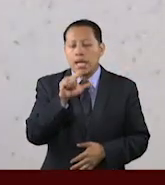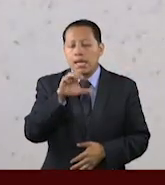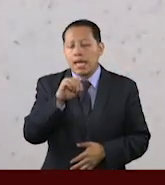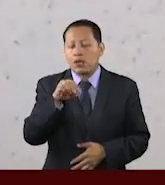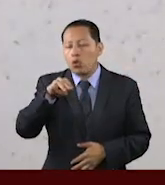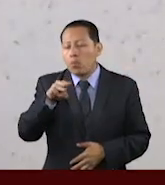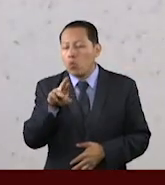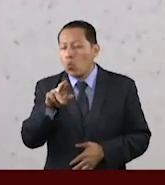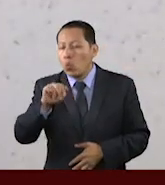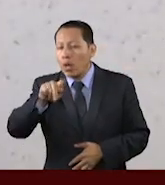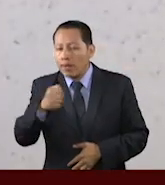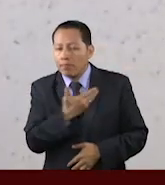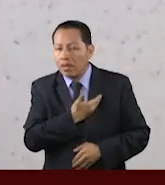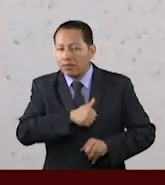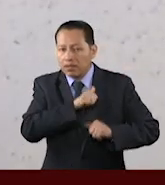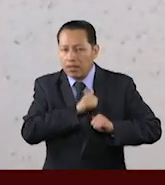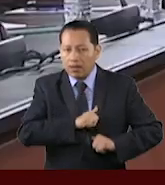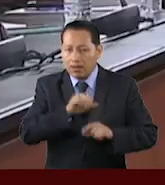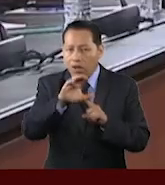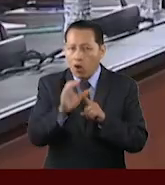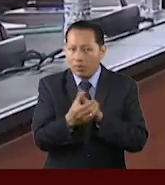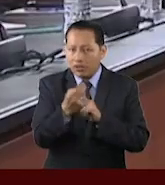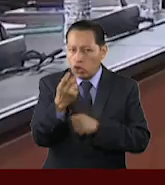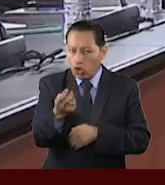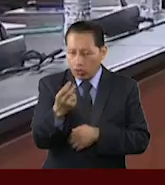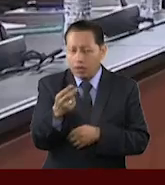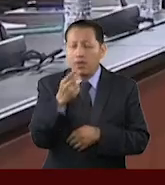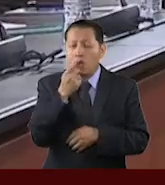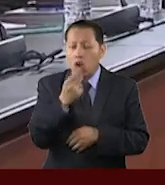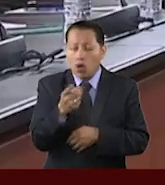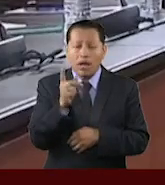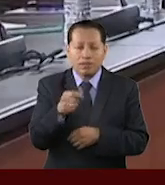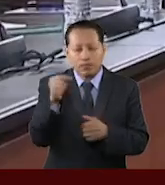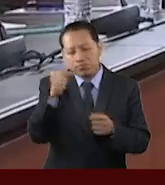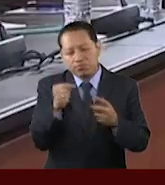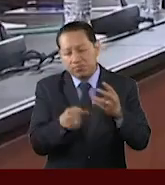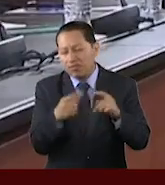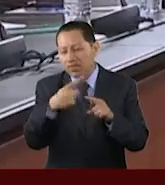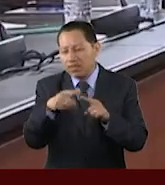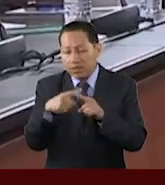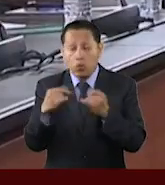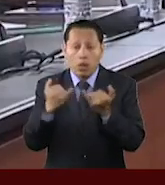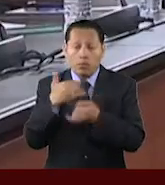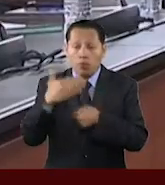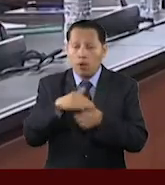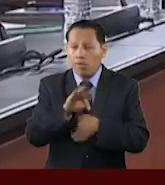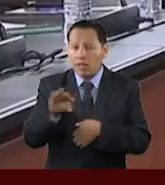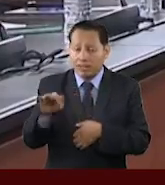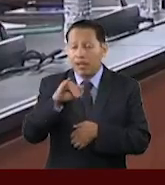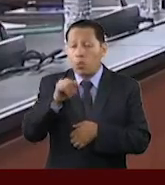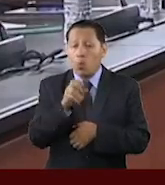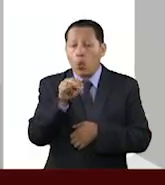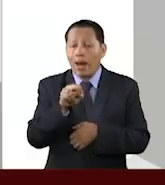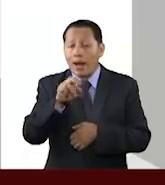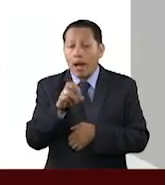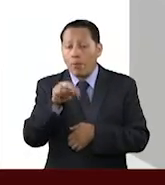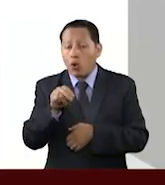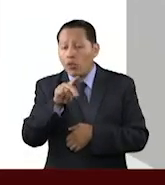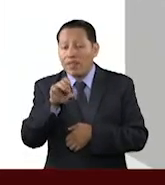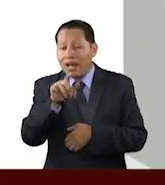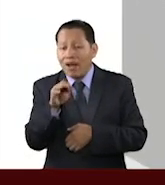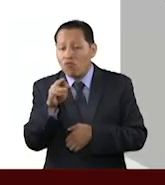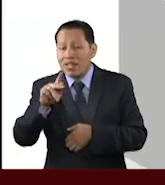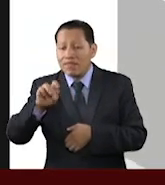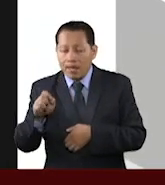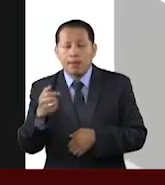presidente de este órgano legislativo habló de los retos en la materia y dio fecha para desahogar la comparecencia de Juan Ramón de la Fuente que fue designado por